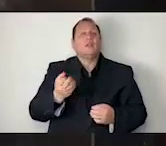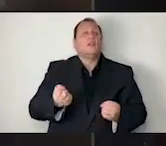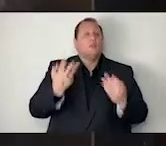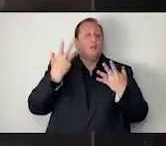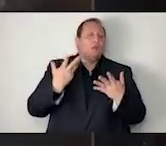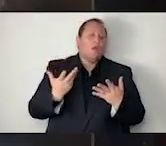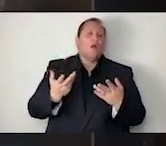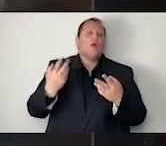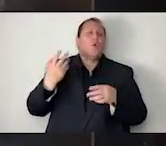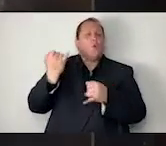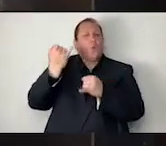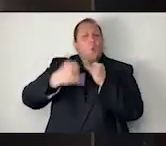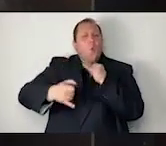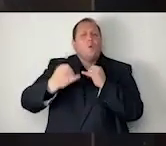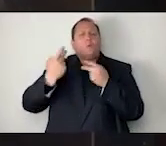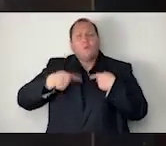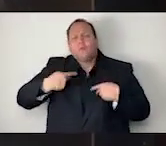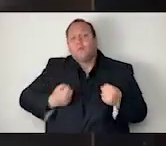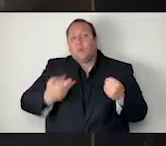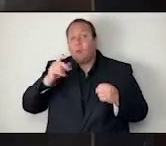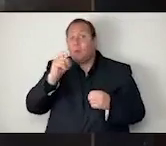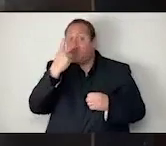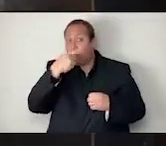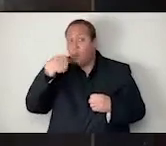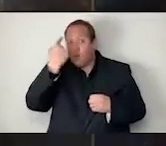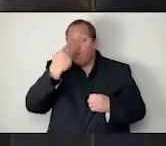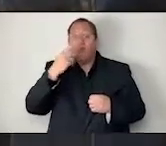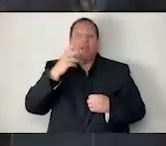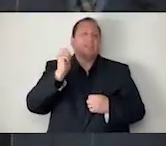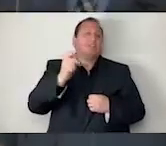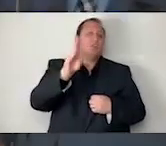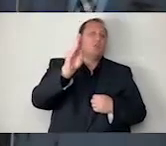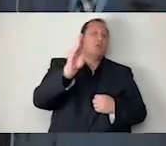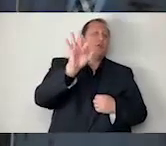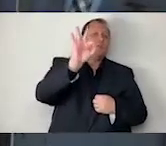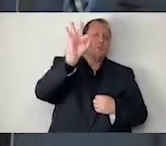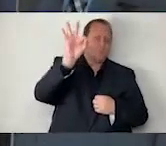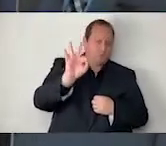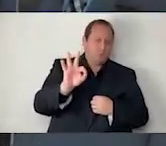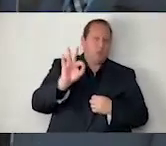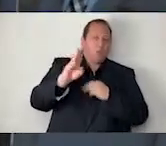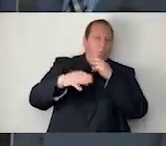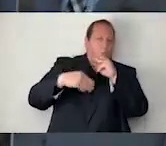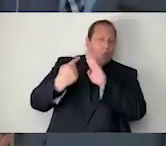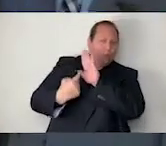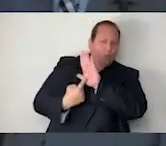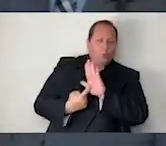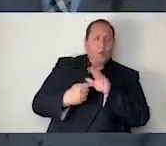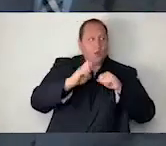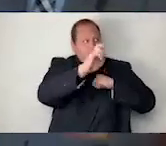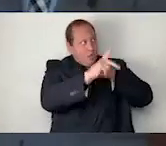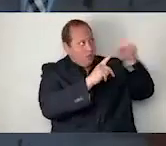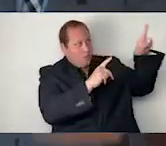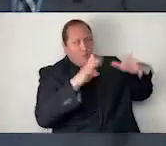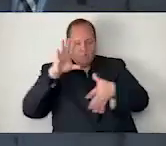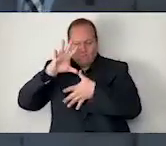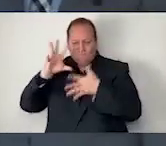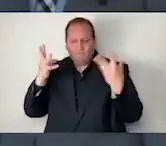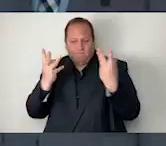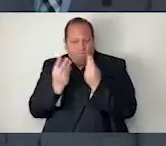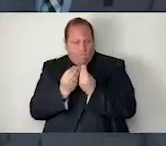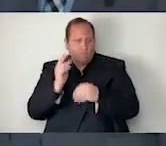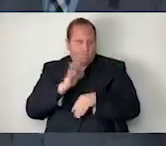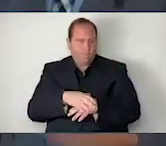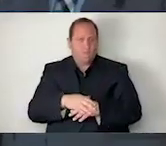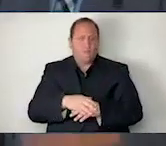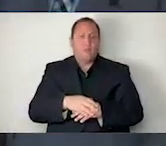americano una tasa de letalidad de 5.9 ya prácticamente mañana hasta las 6 eso qué significa por